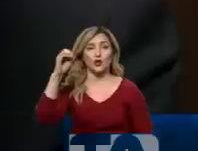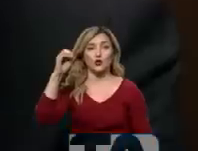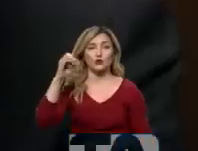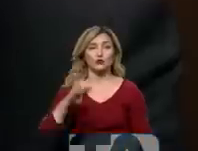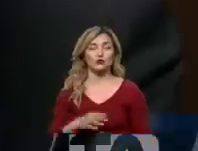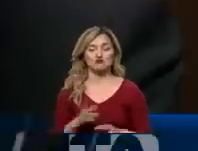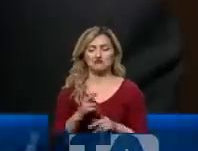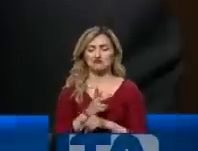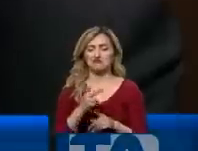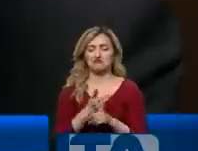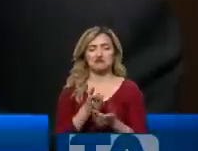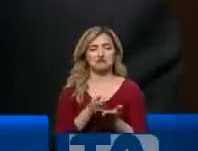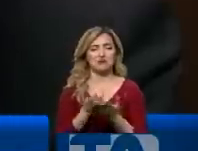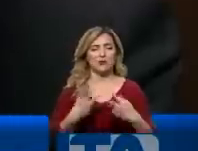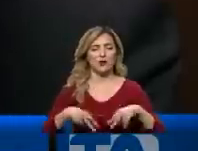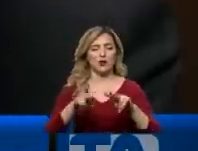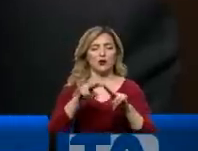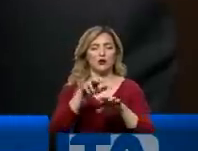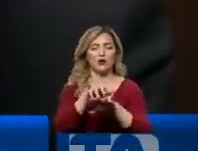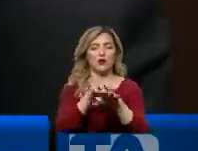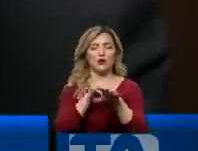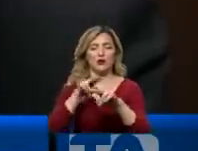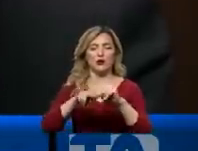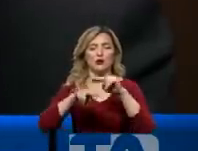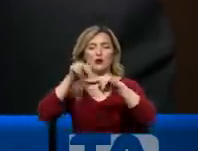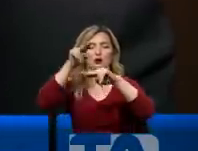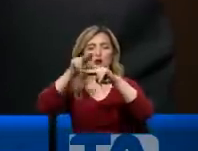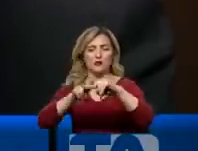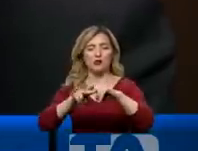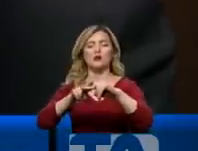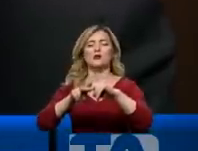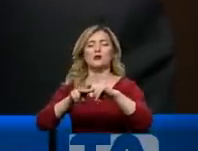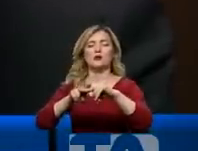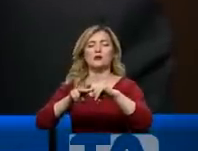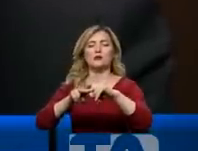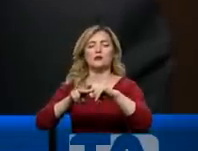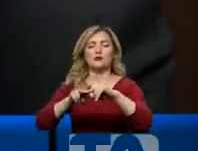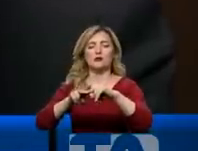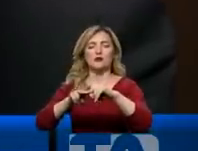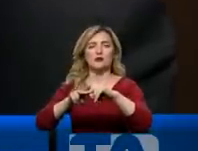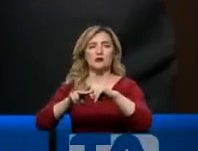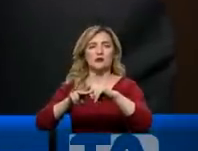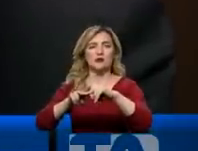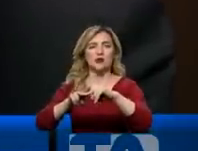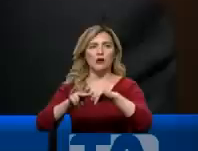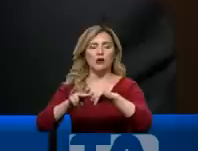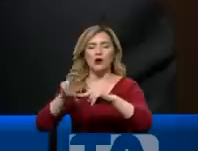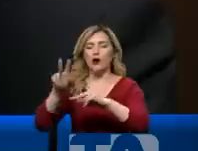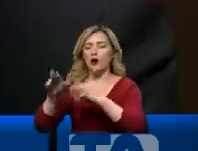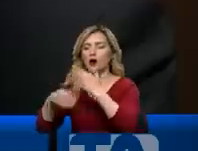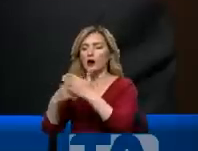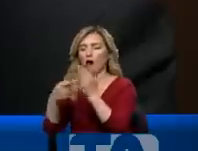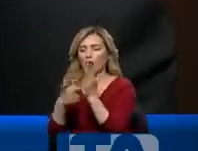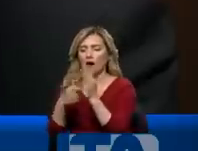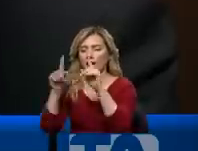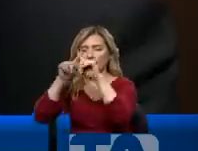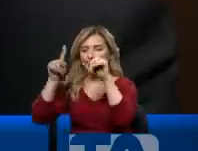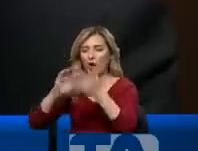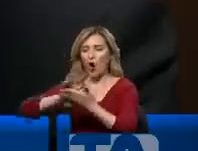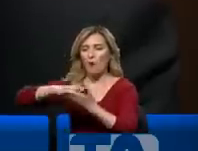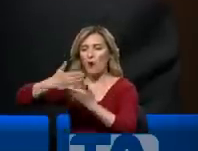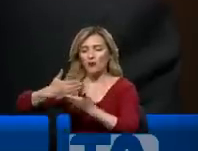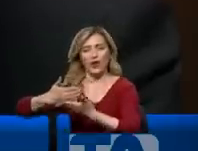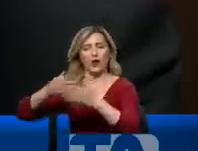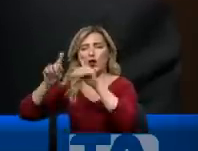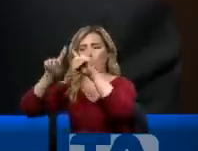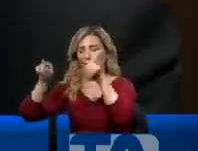sector productivo, agrícola, construcción, está todo el tema de aranceles para computadoras,